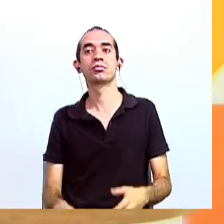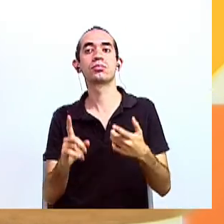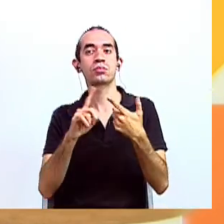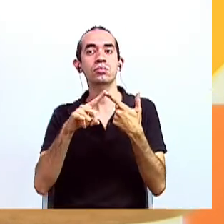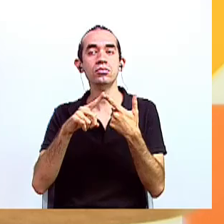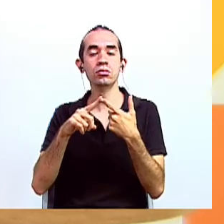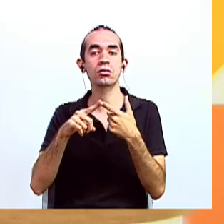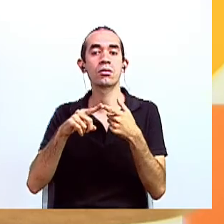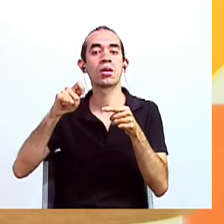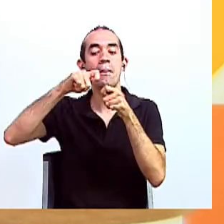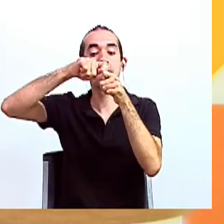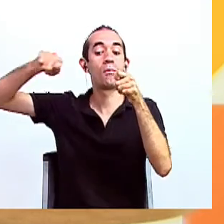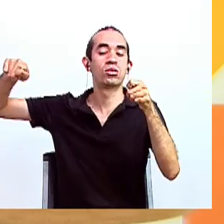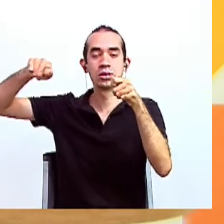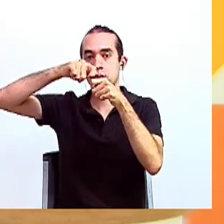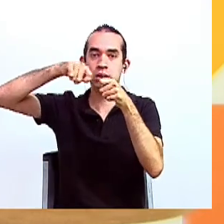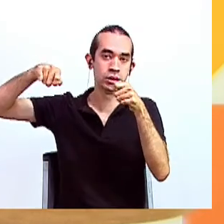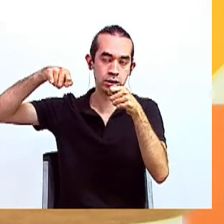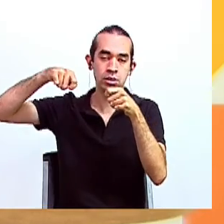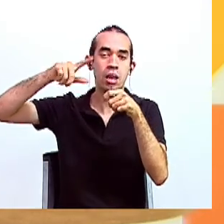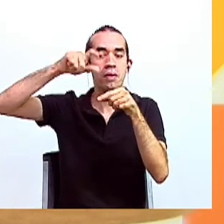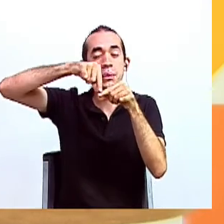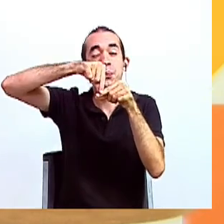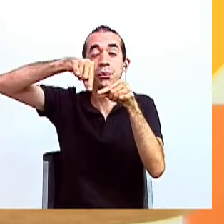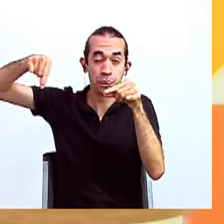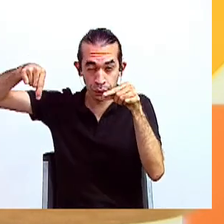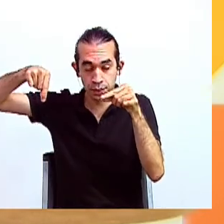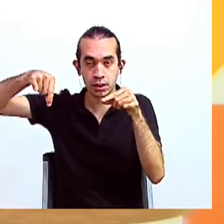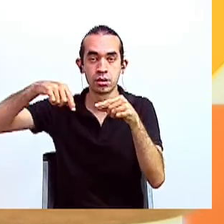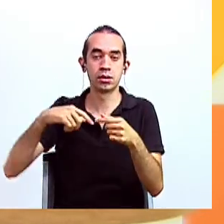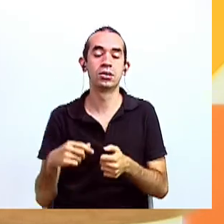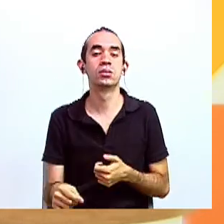También tenemos bolsas con cierre hermético,